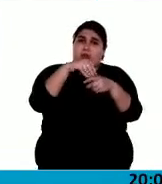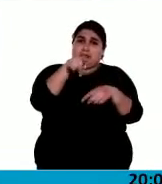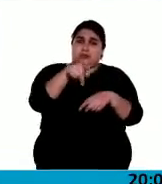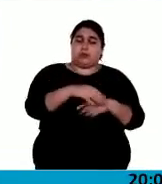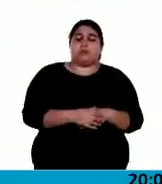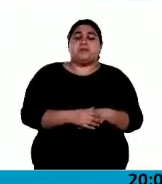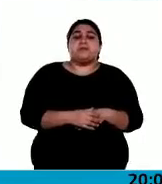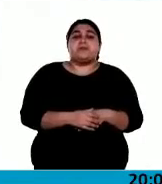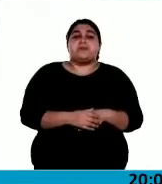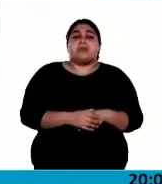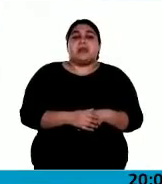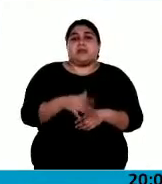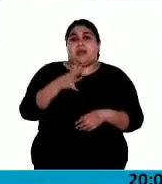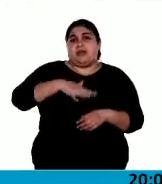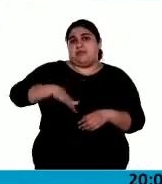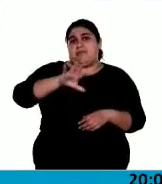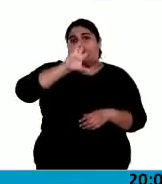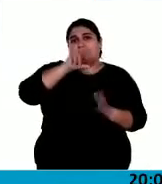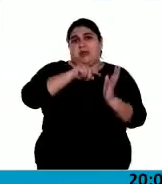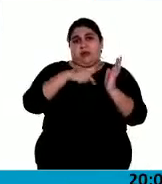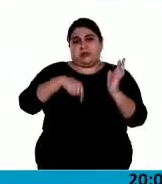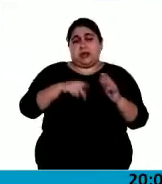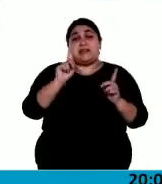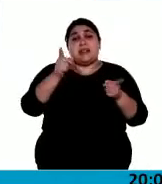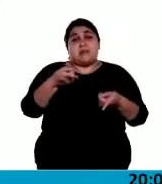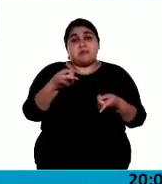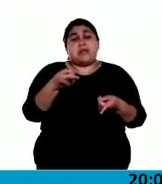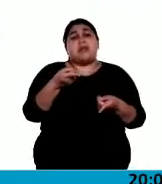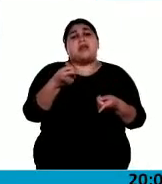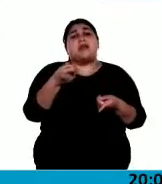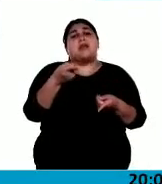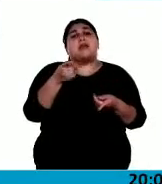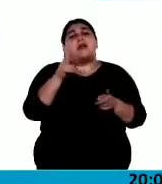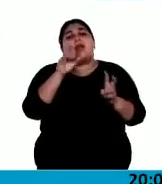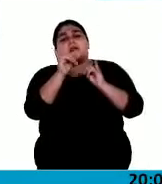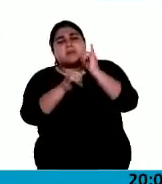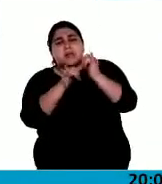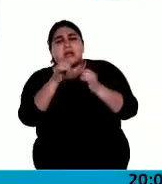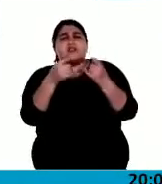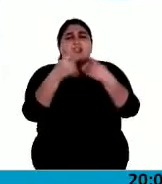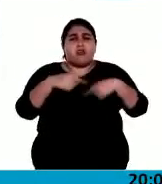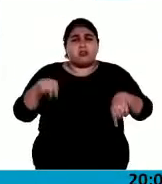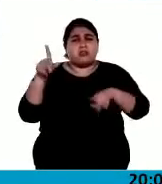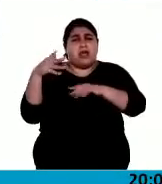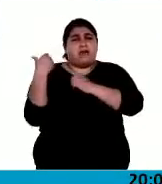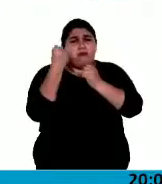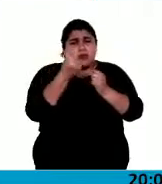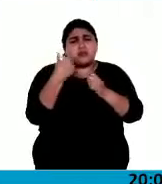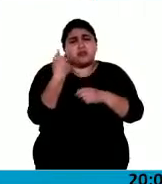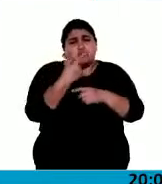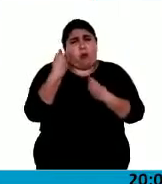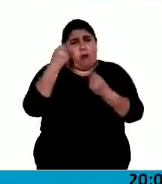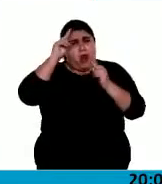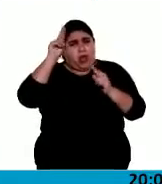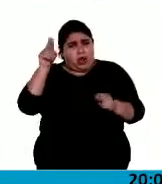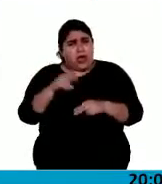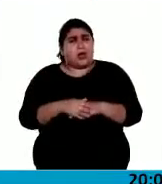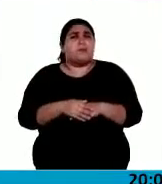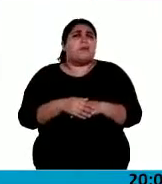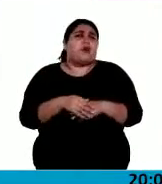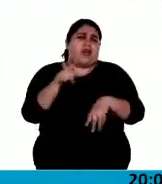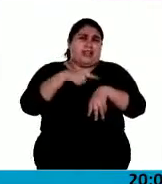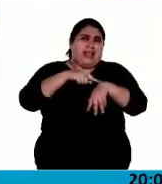en la provincia de Buenos Aires. Más allá de eso, creo que con la explicación y el esfuerzo que hizo y que lo valoramos, no nos alcanza. Por